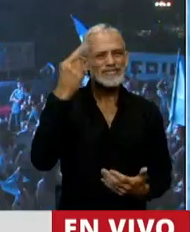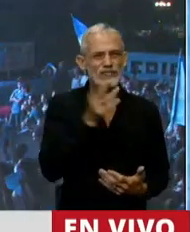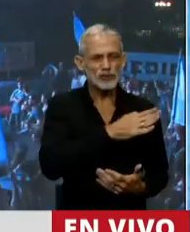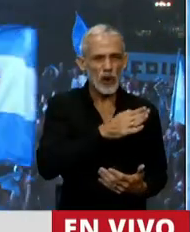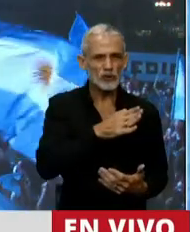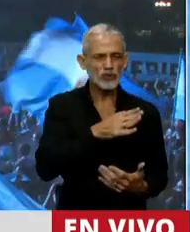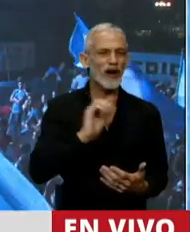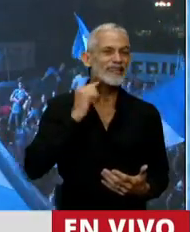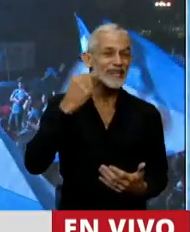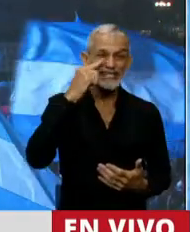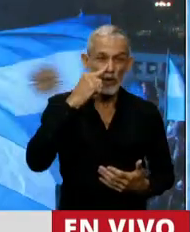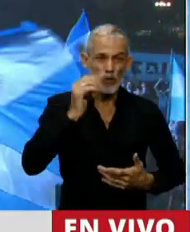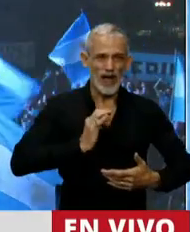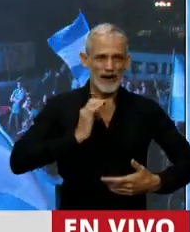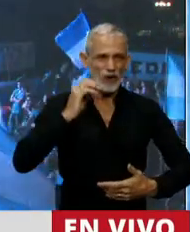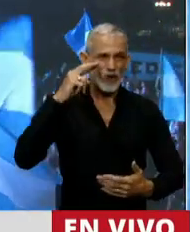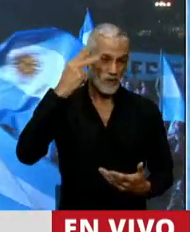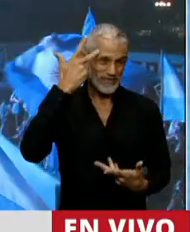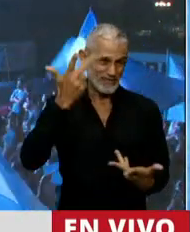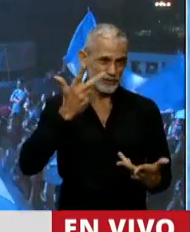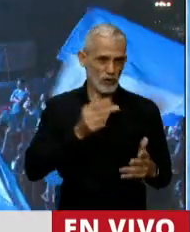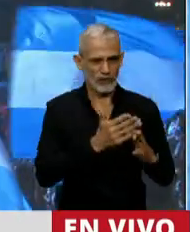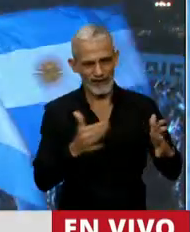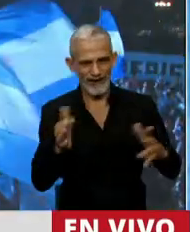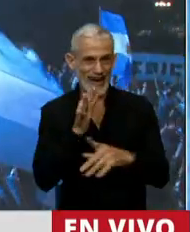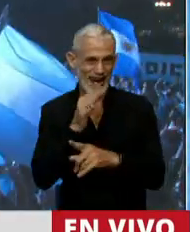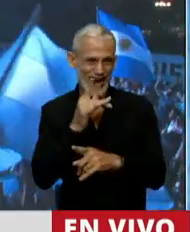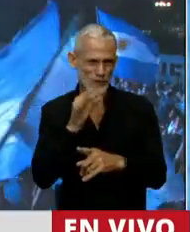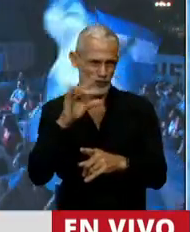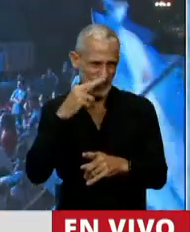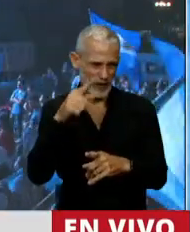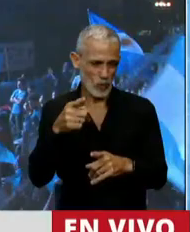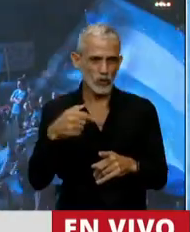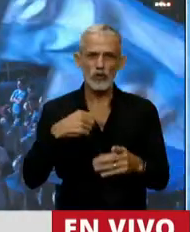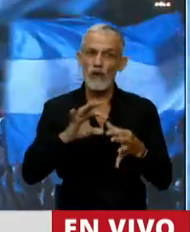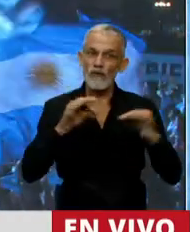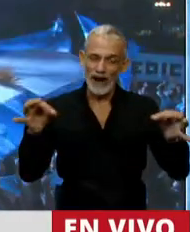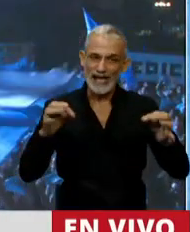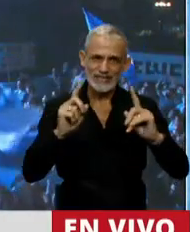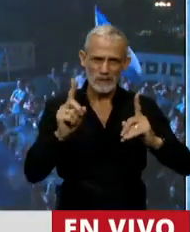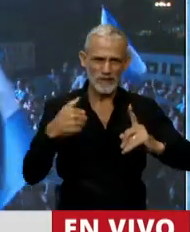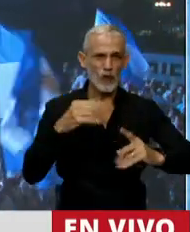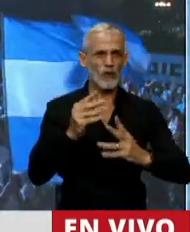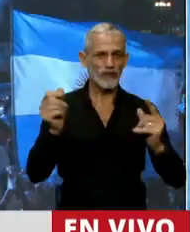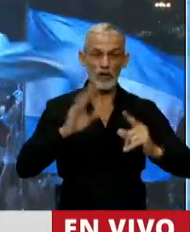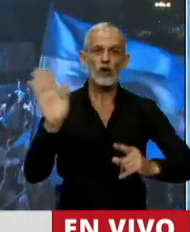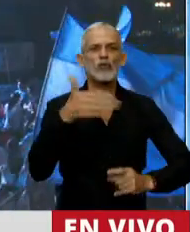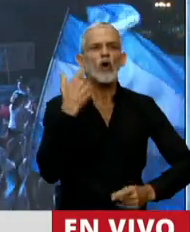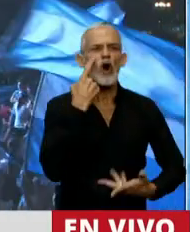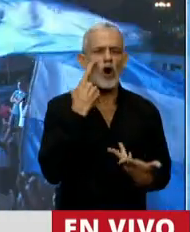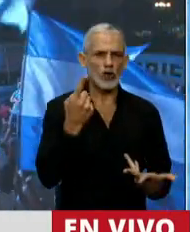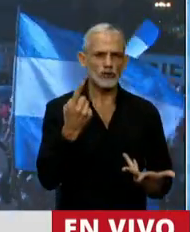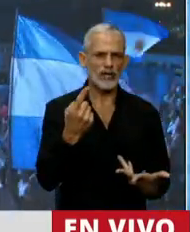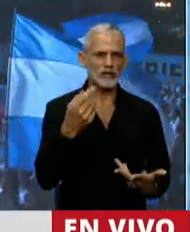el 13 de junio de 2018, que terminamos el 14, dije una frase, y quiero terminar con otra frase. Todos conocemos